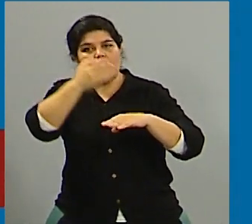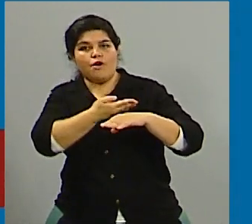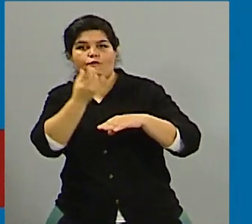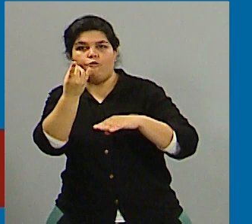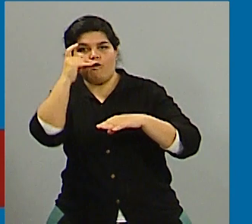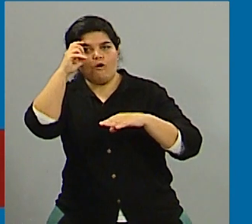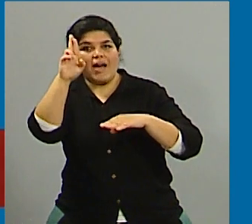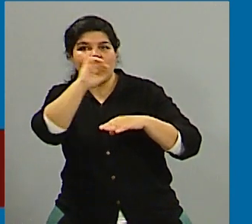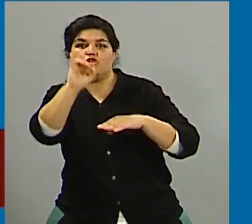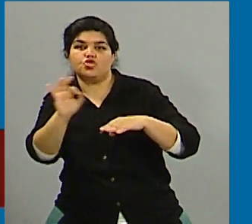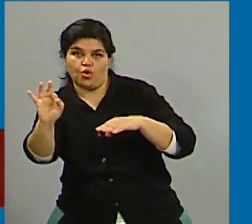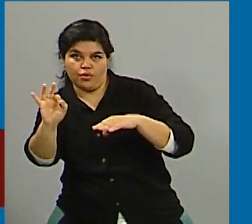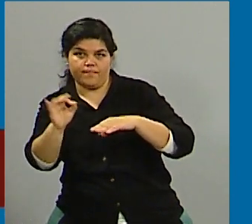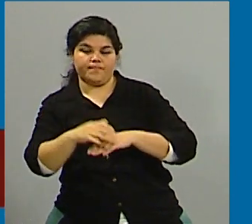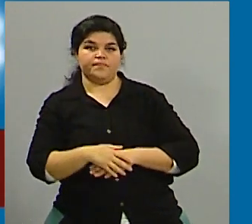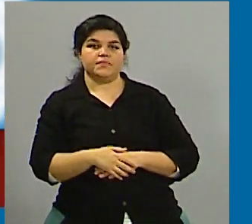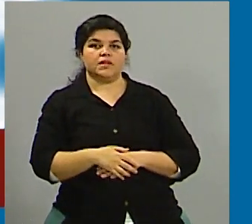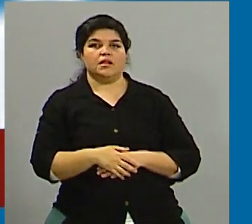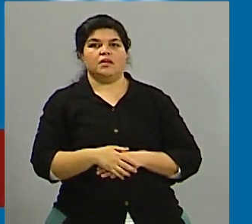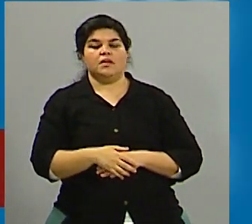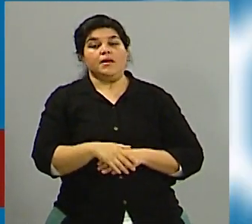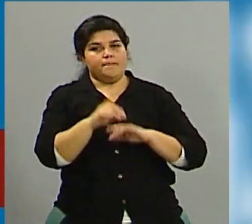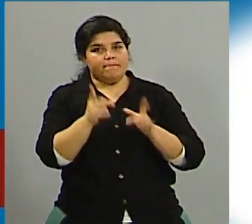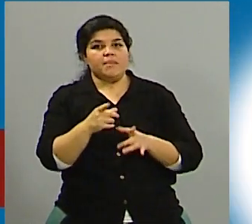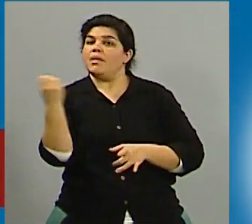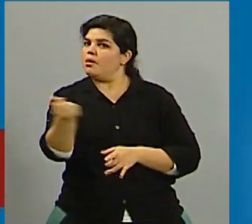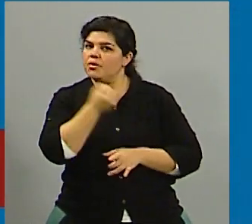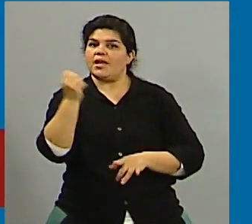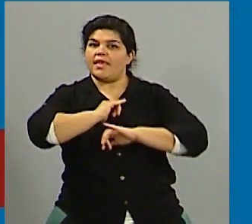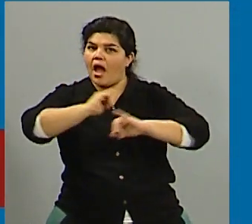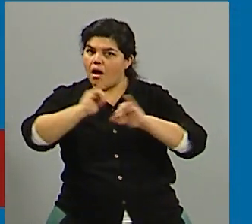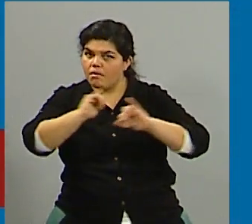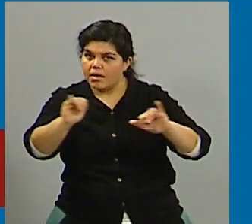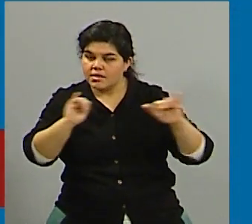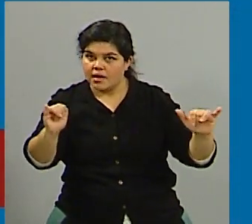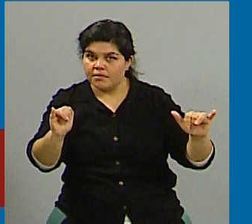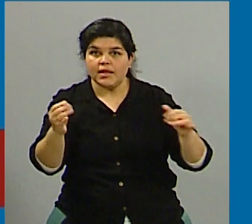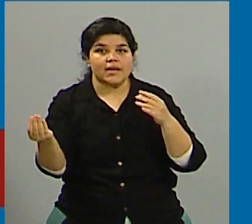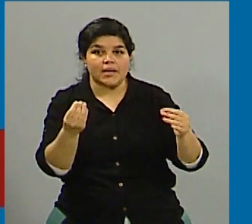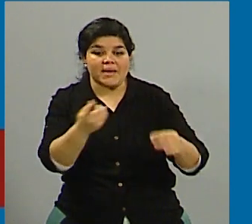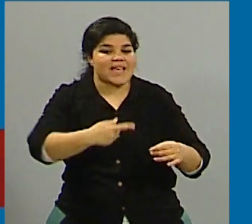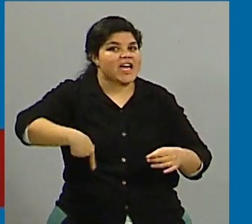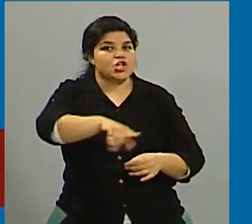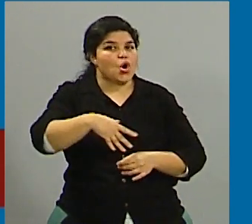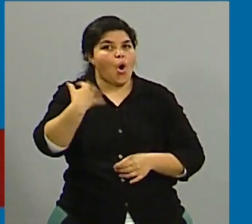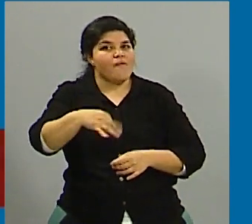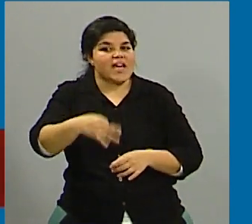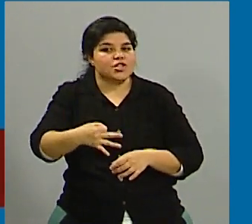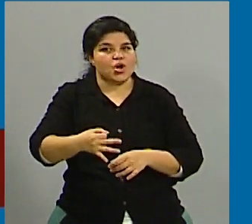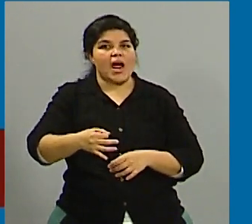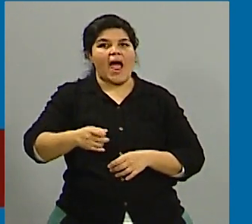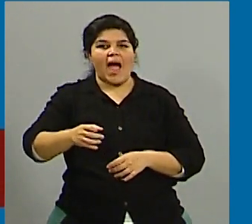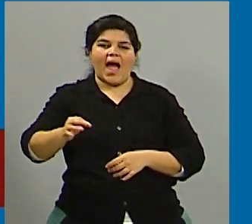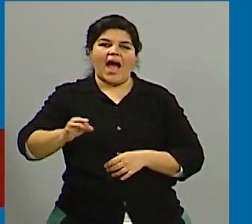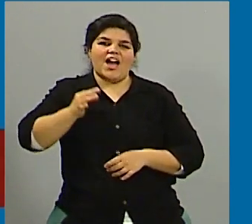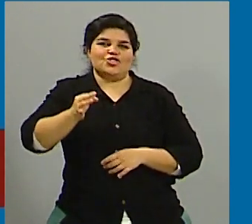y perdón por la insistencia, pero es importante que quede claro. Es para aquellos que se jubilaron y no se tuvieron que acoger a una moratoria. ¿Sí? ¿Y cuántos